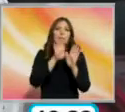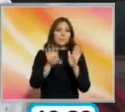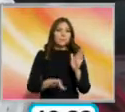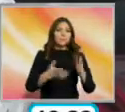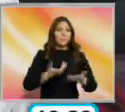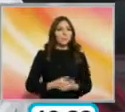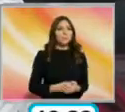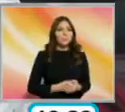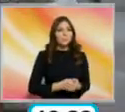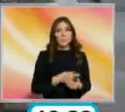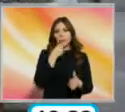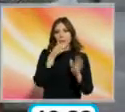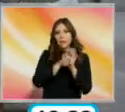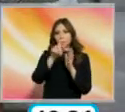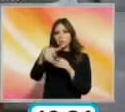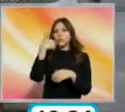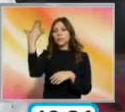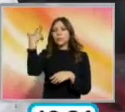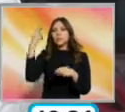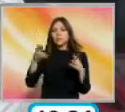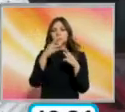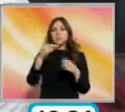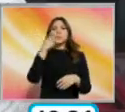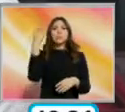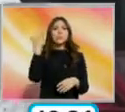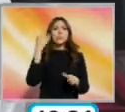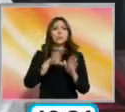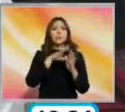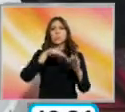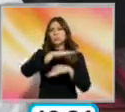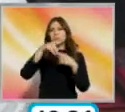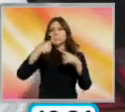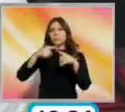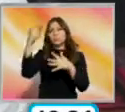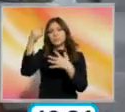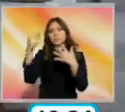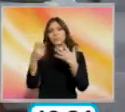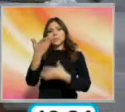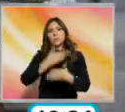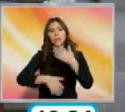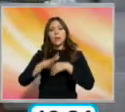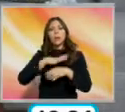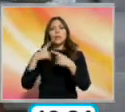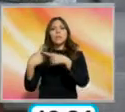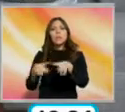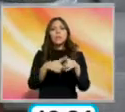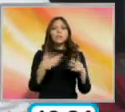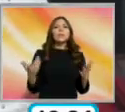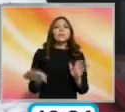ejemplo, tú comentabas ahorita de la calidad del audio, pero todos estos servicios tienen además alguna variedad